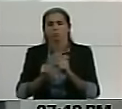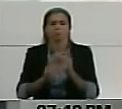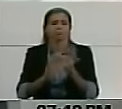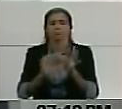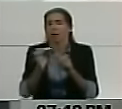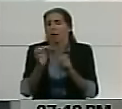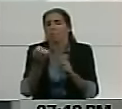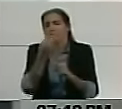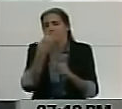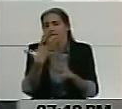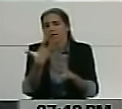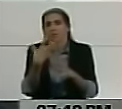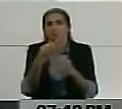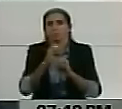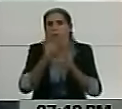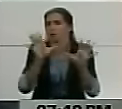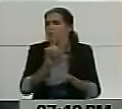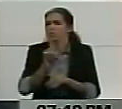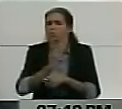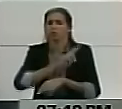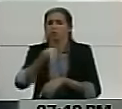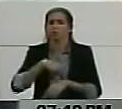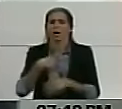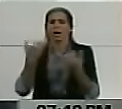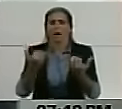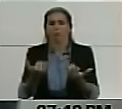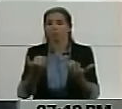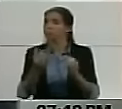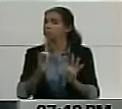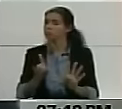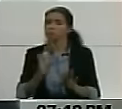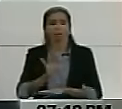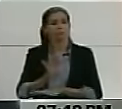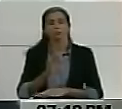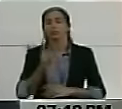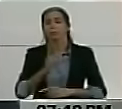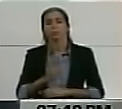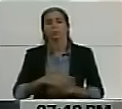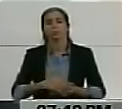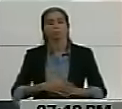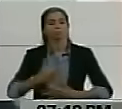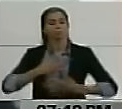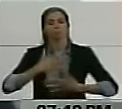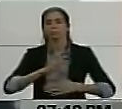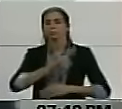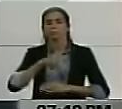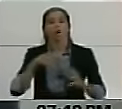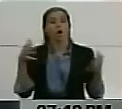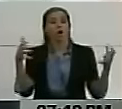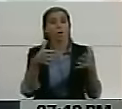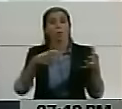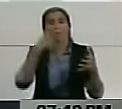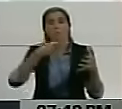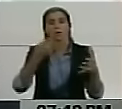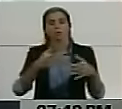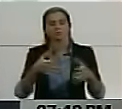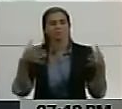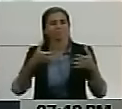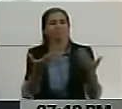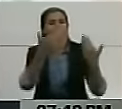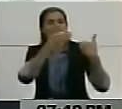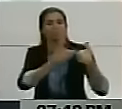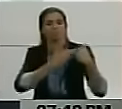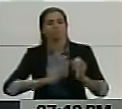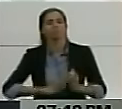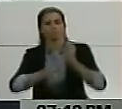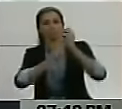suene más contundente. No, no, no, nosotros estamos actuando como lo queremos que hacer. Nosotros somos la fuerza política que tiene la responsabilidad de